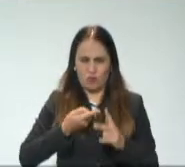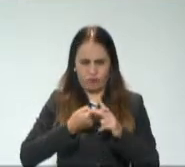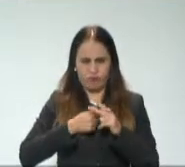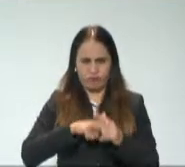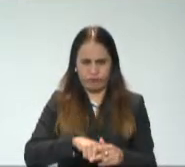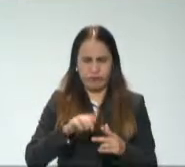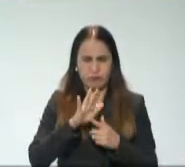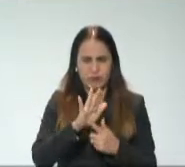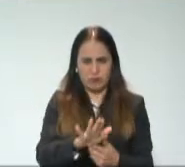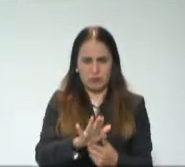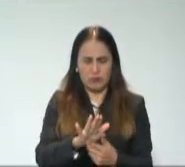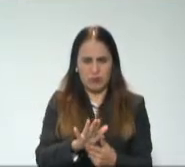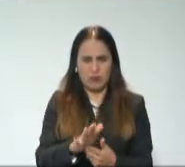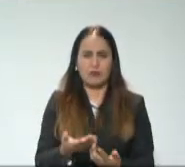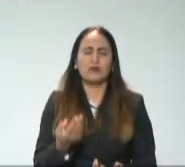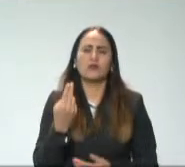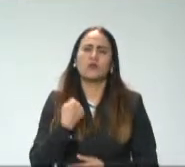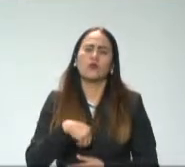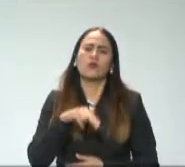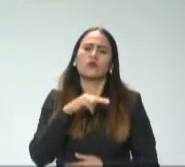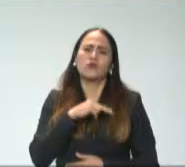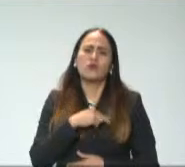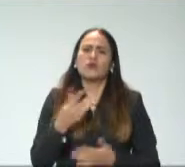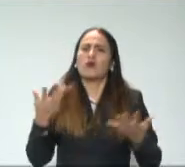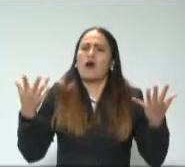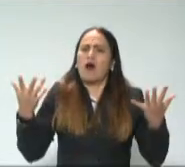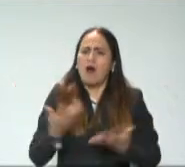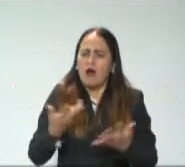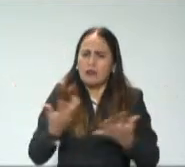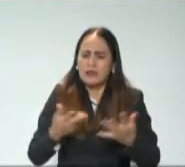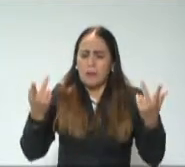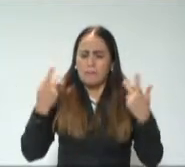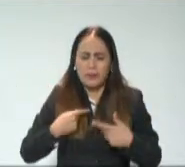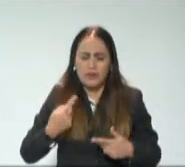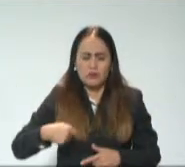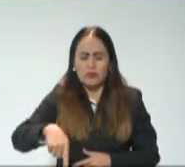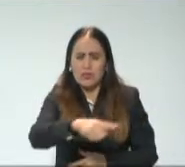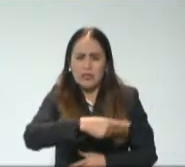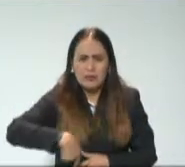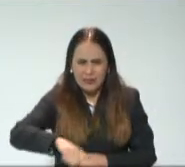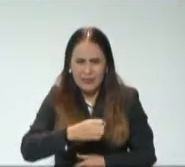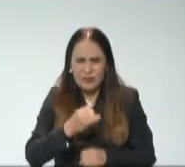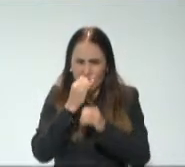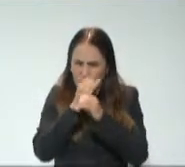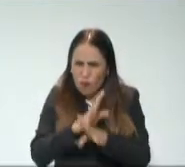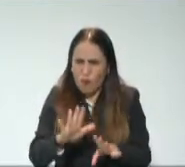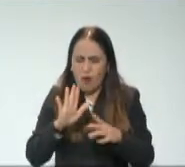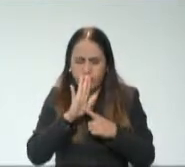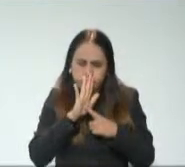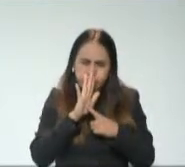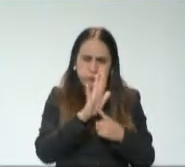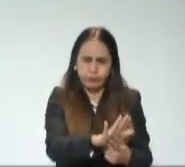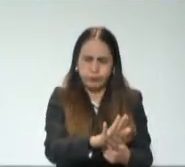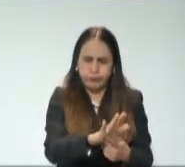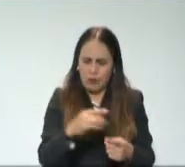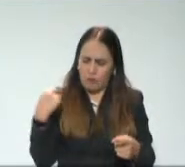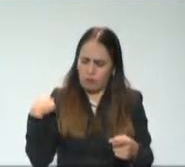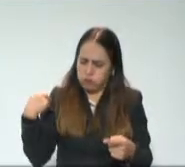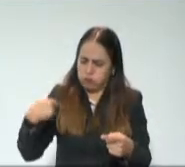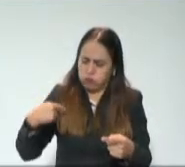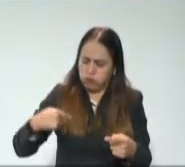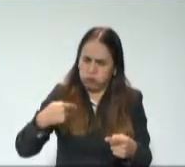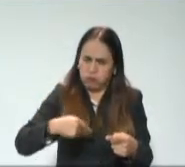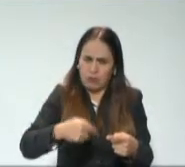sobre el Cómo hacer que el usuario final de esa información y de toda la información que